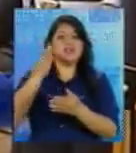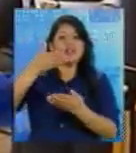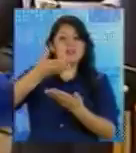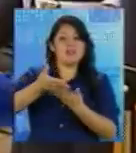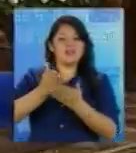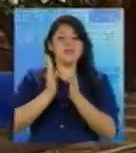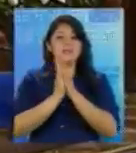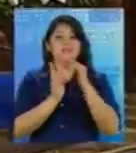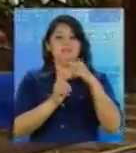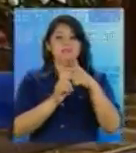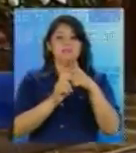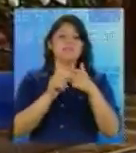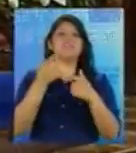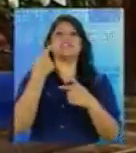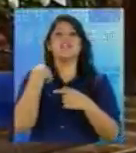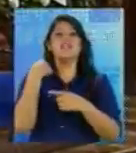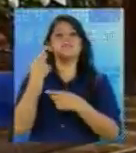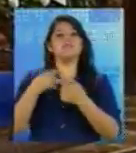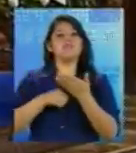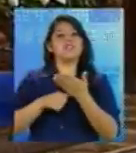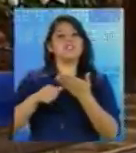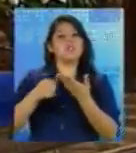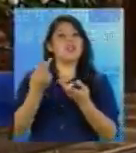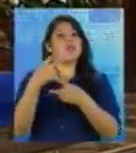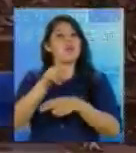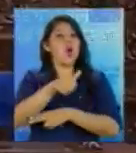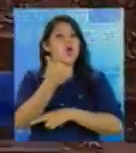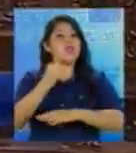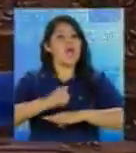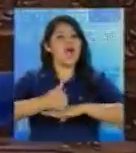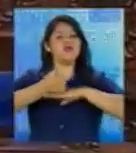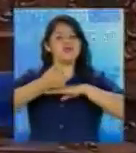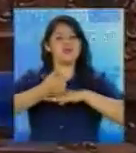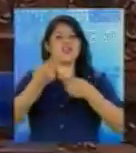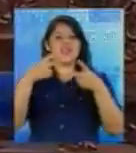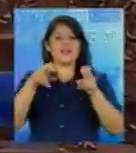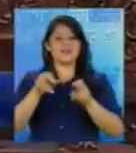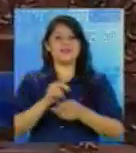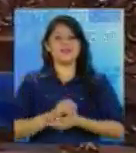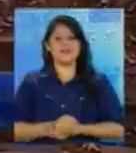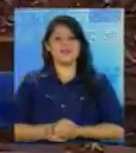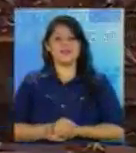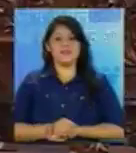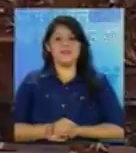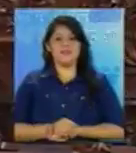el viceministro de Defensa, así como también otras autoridades civiles.